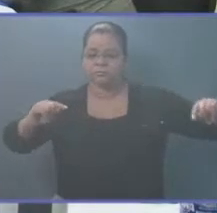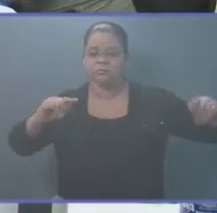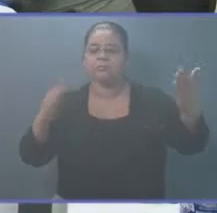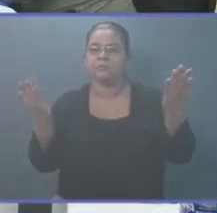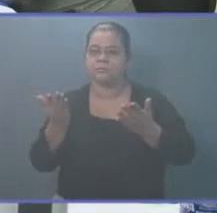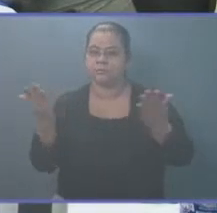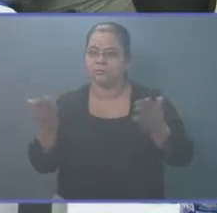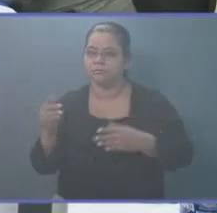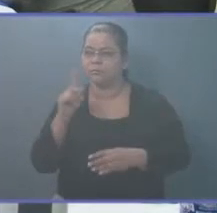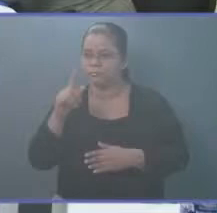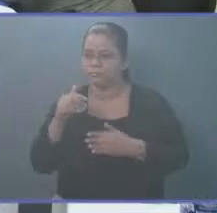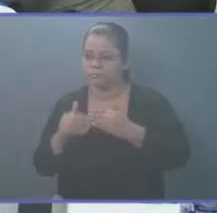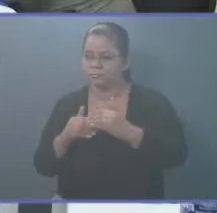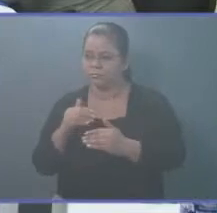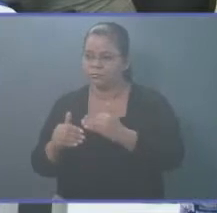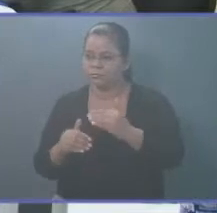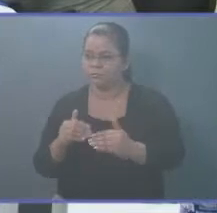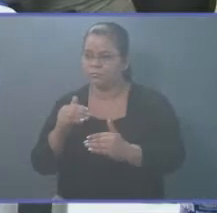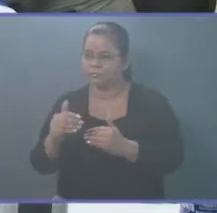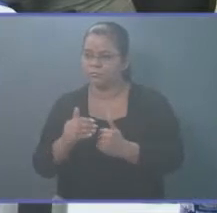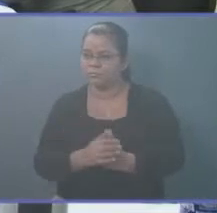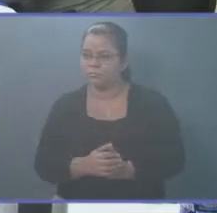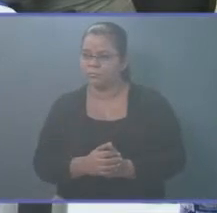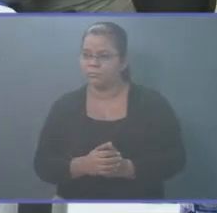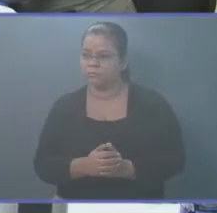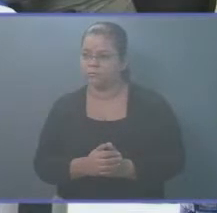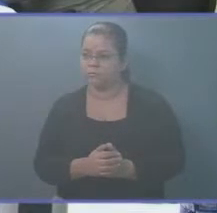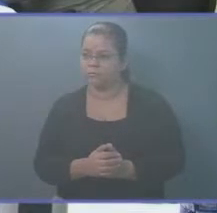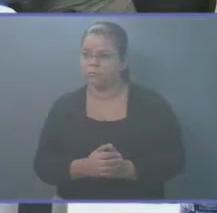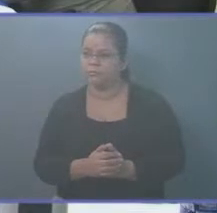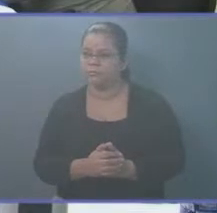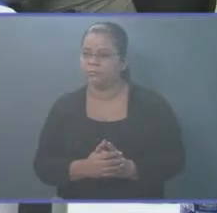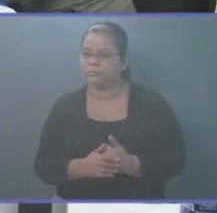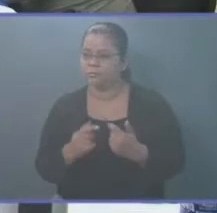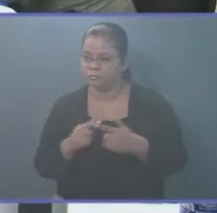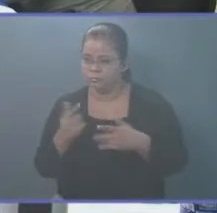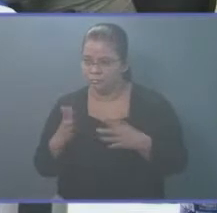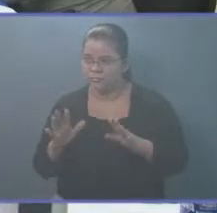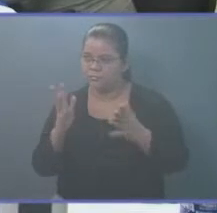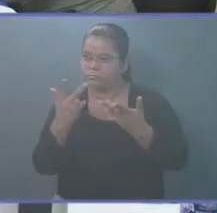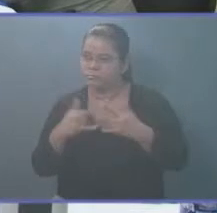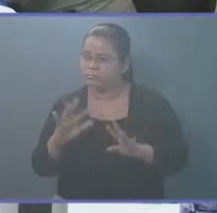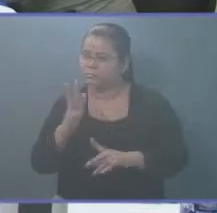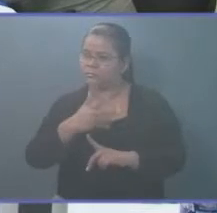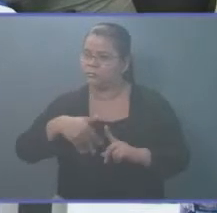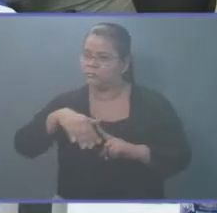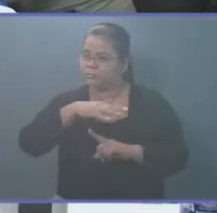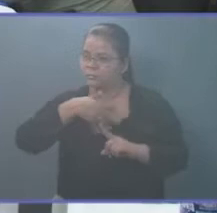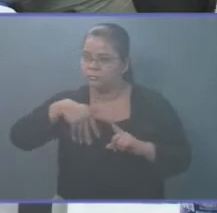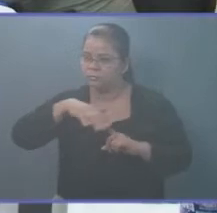procedimiento o que presencian por cualquier circunstancia